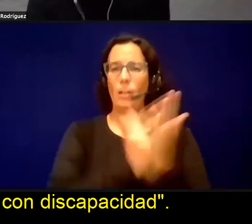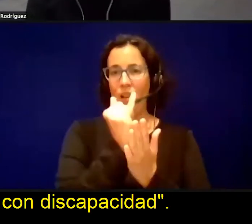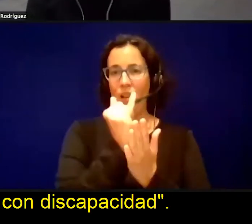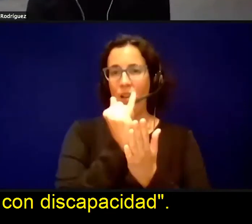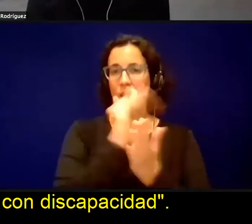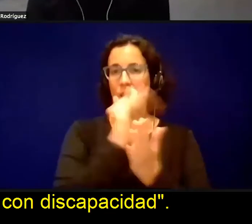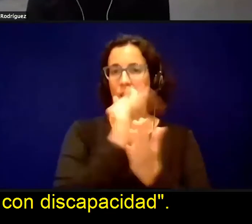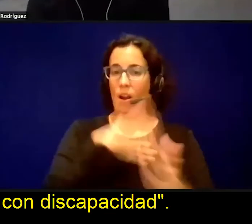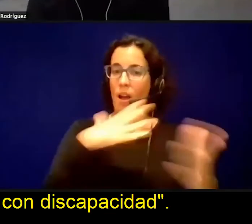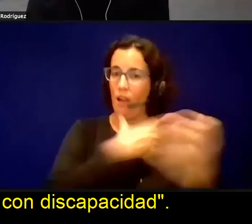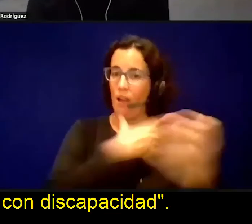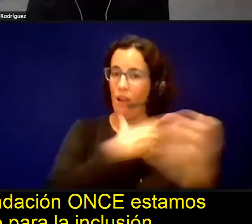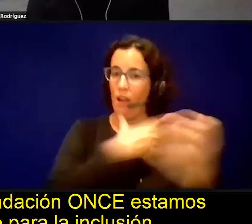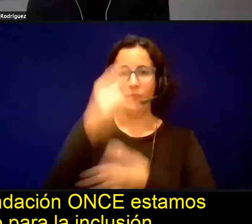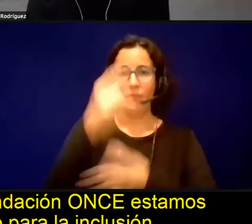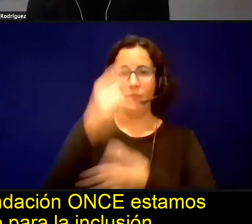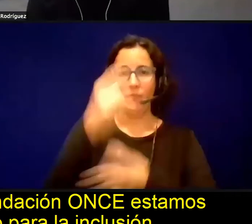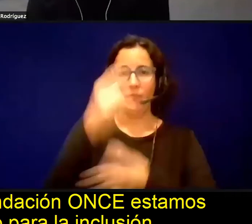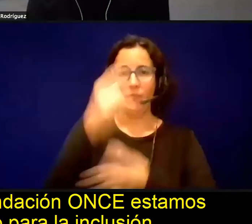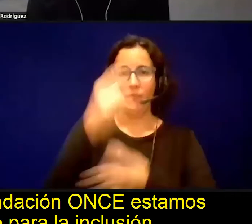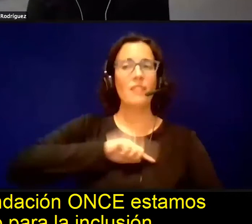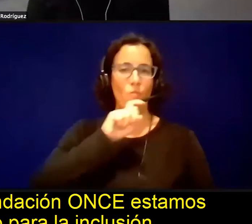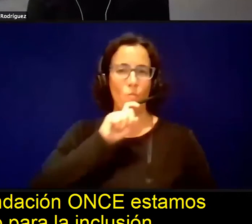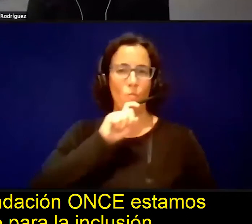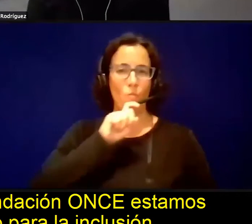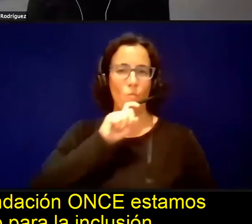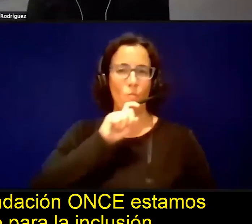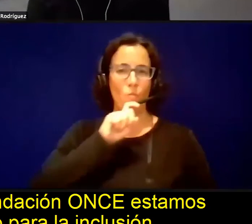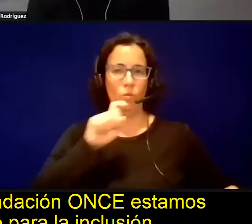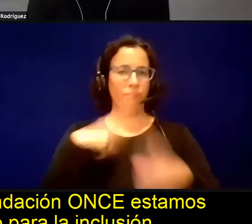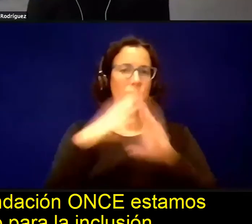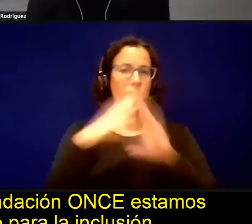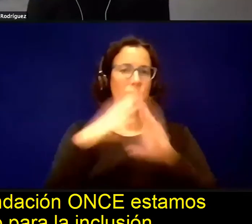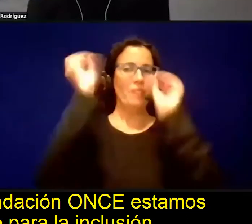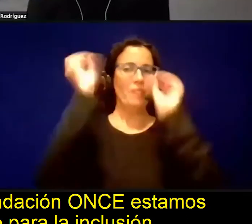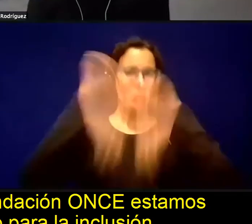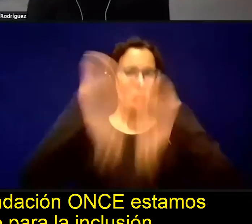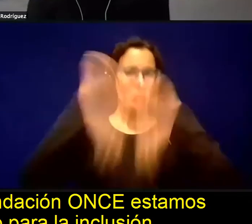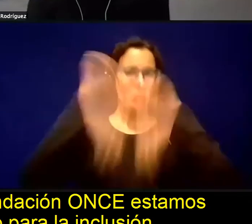ese sentido, yo siempre pongo, estoy a favor, estoy de acuerdo, pero siempre rompo una lanza.